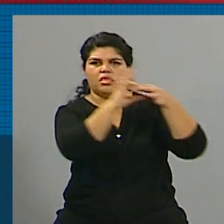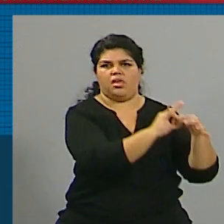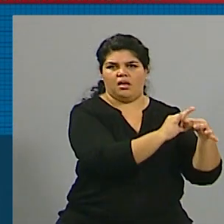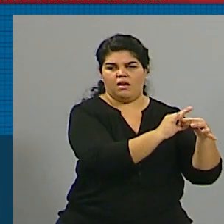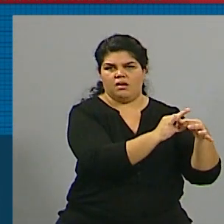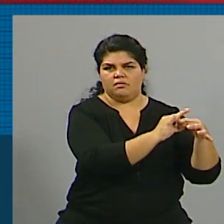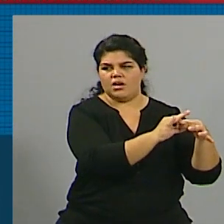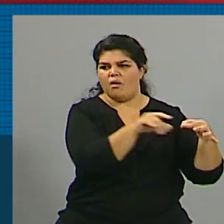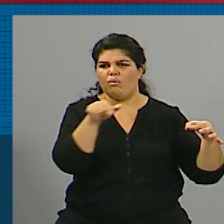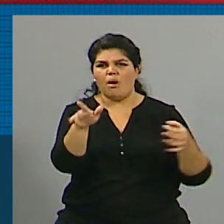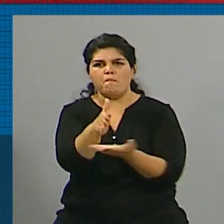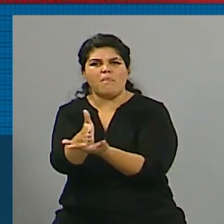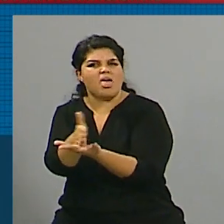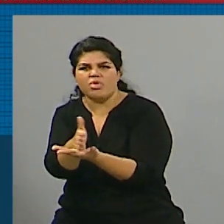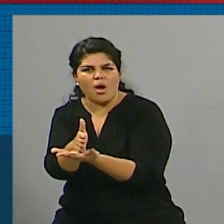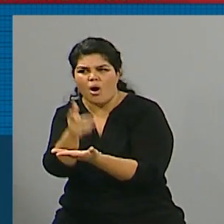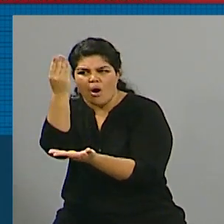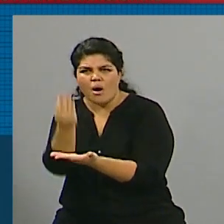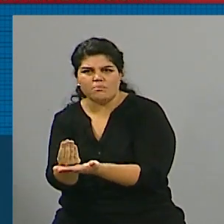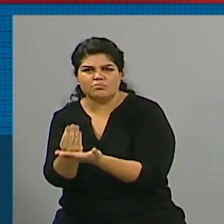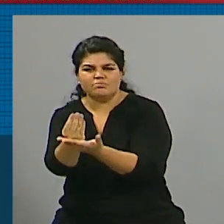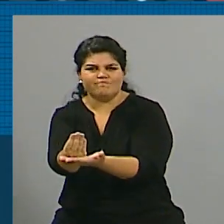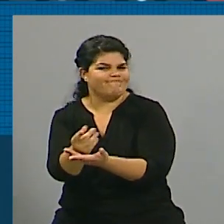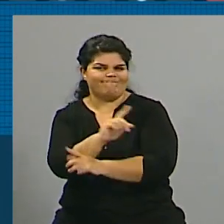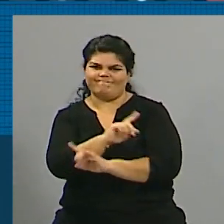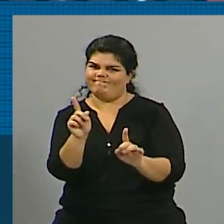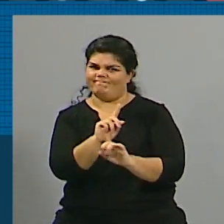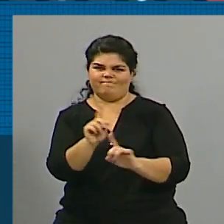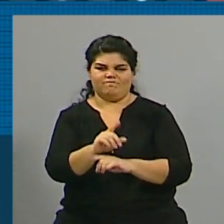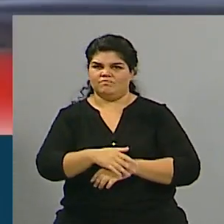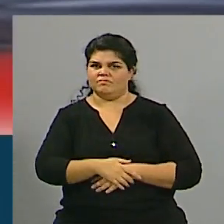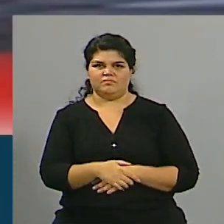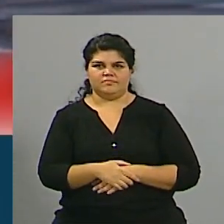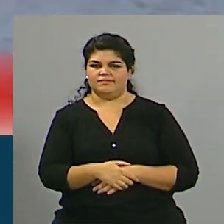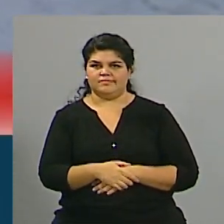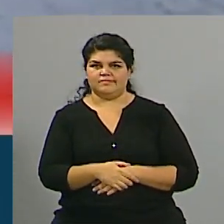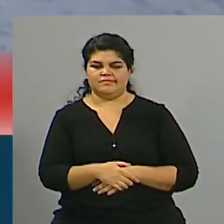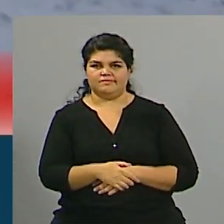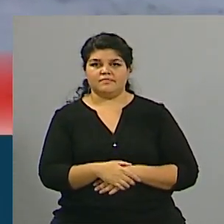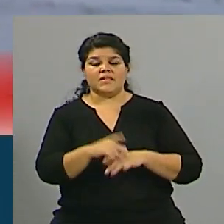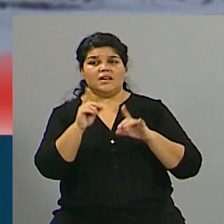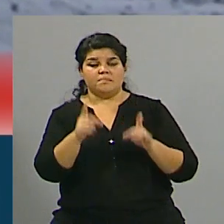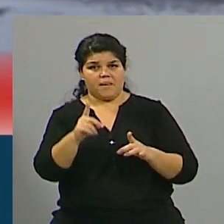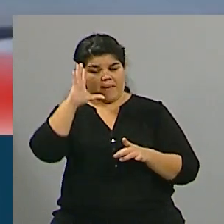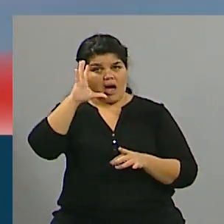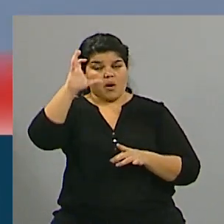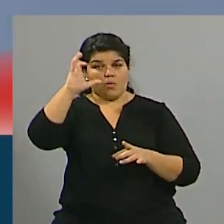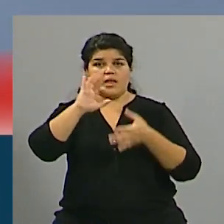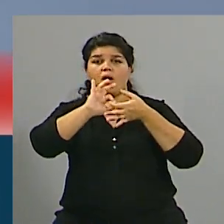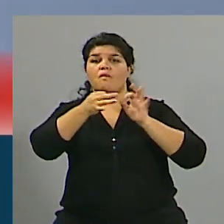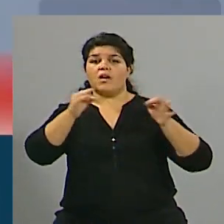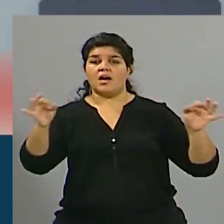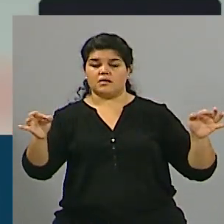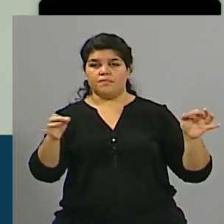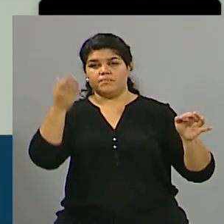hay una lógica neutral con la cual pueda haber un punto medio con Rusia, ¿no? Recordemos por ahí una frase muy interesante de un